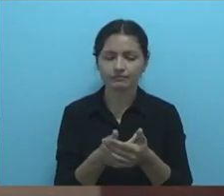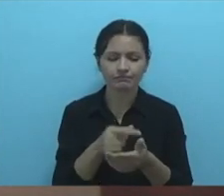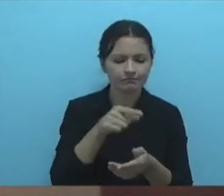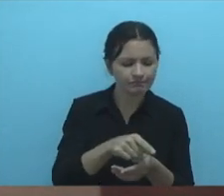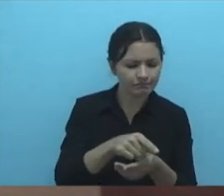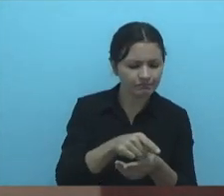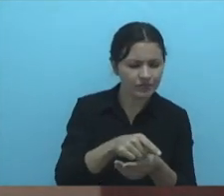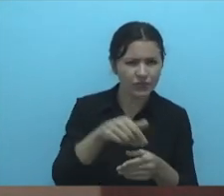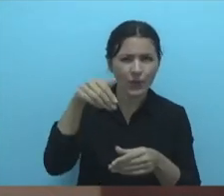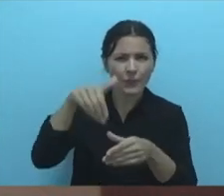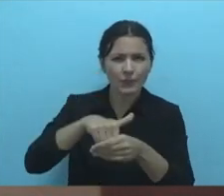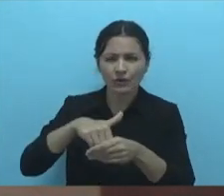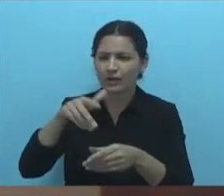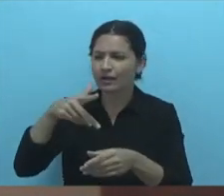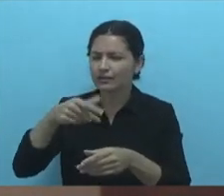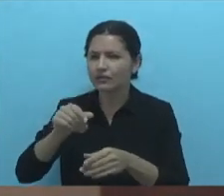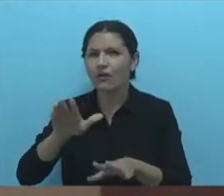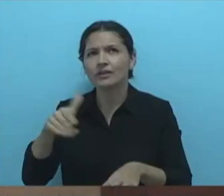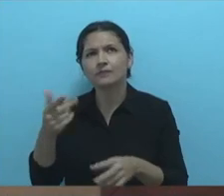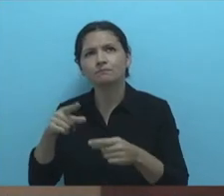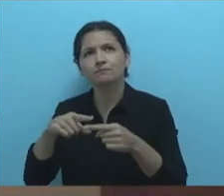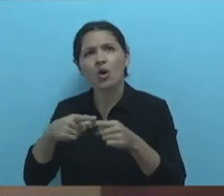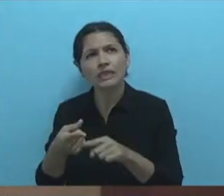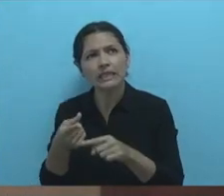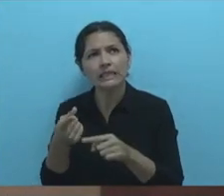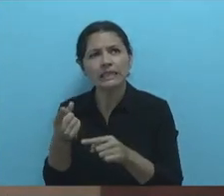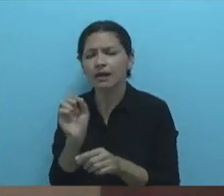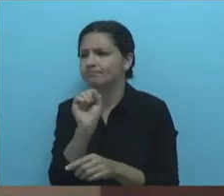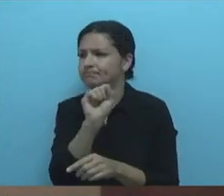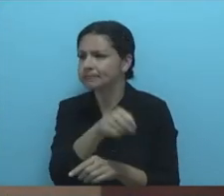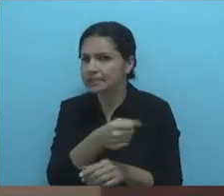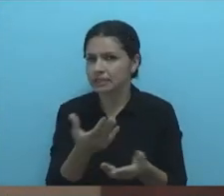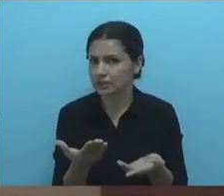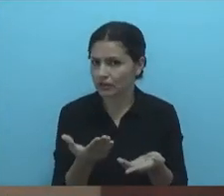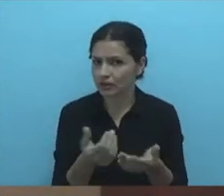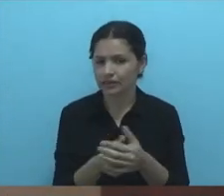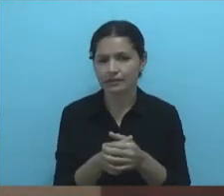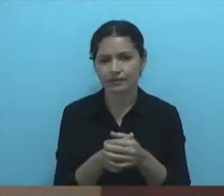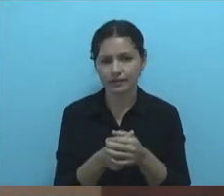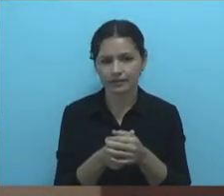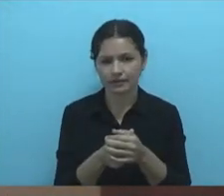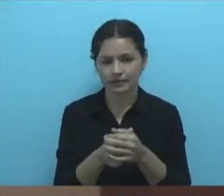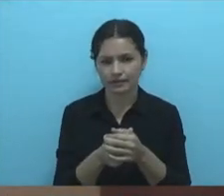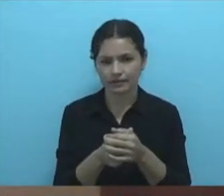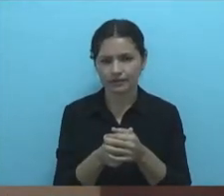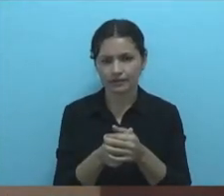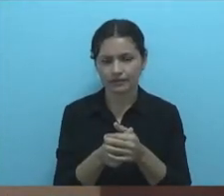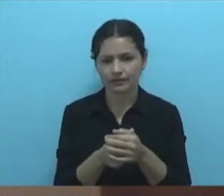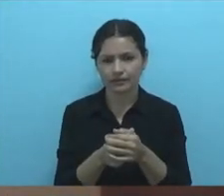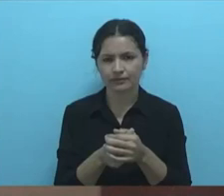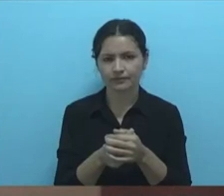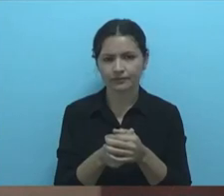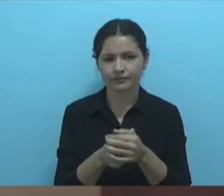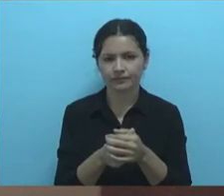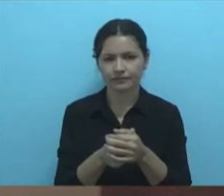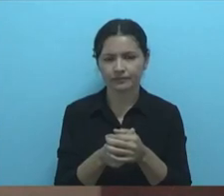no son contemplados por las políticas y por las propuestas de los dirigentes y dirigentes políticas lo